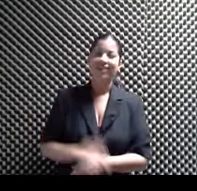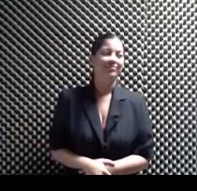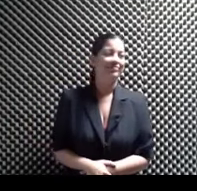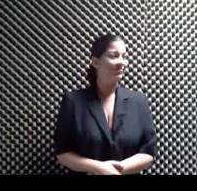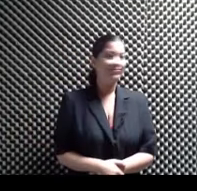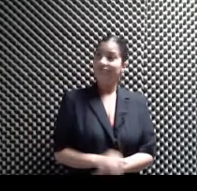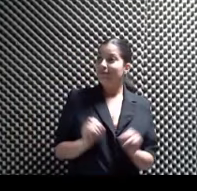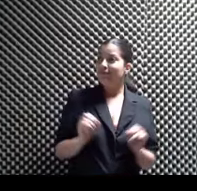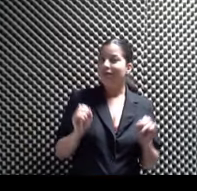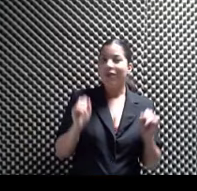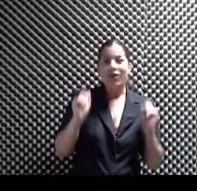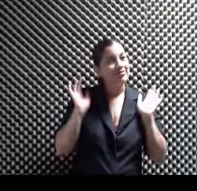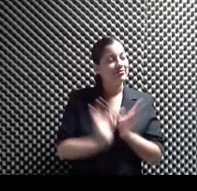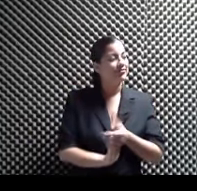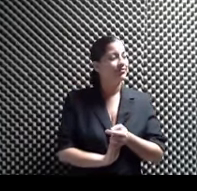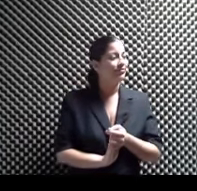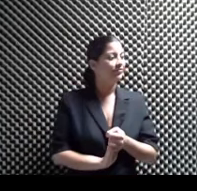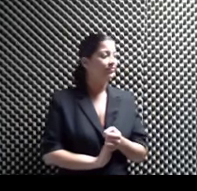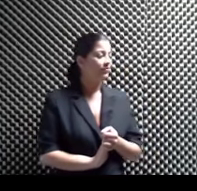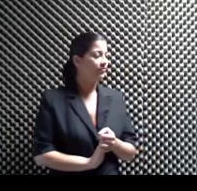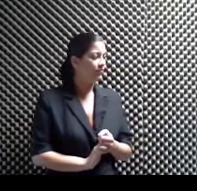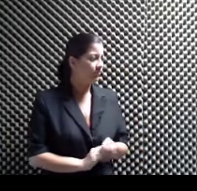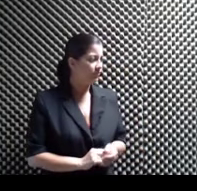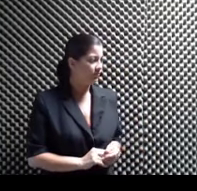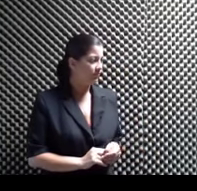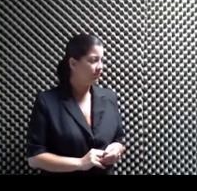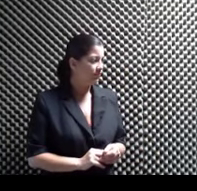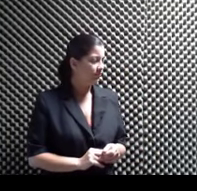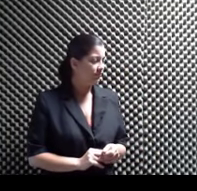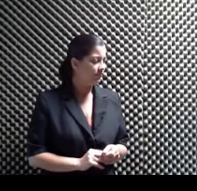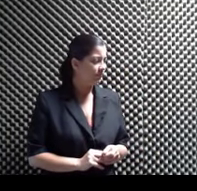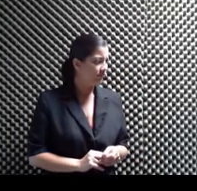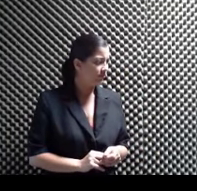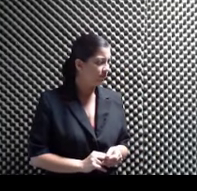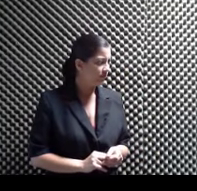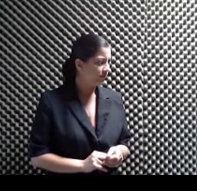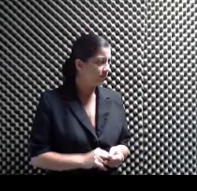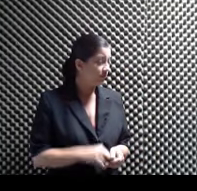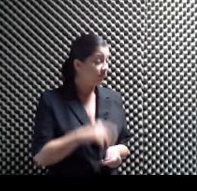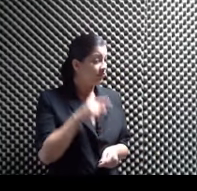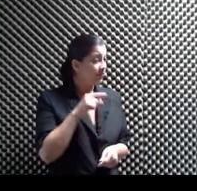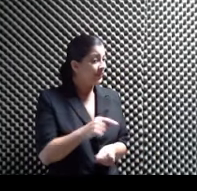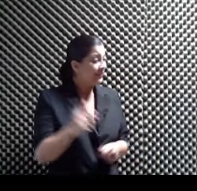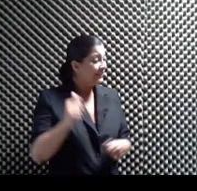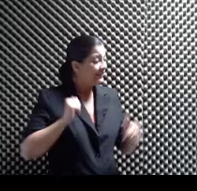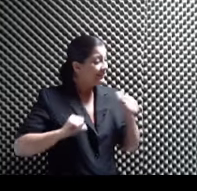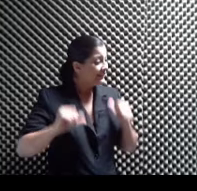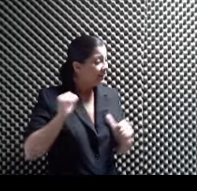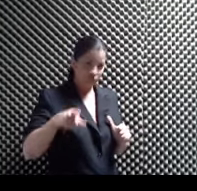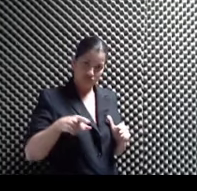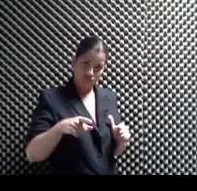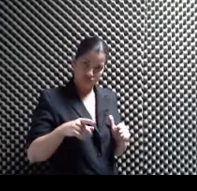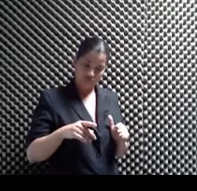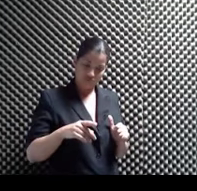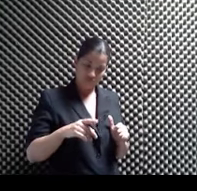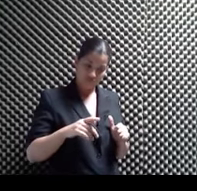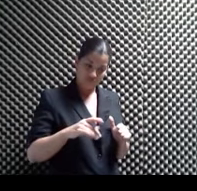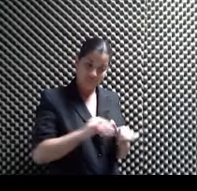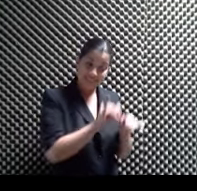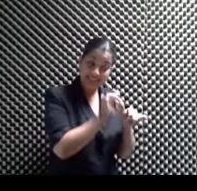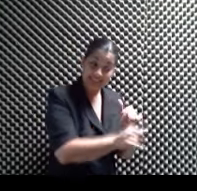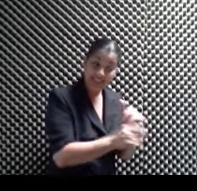Vecina Sí, sí Y entonces En el caso De esta pieza Que ya Ya te vas abriendo Campo en la dirección ¿Te quedas en la